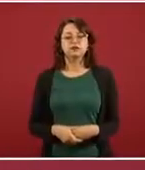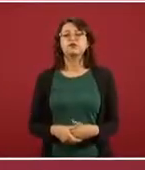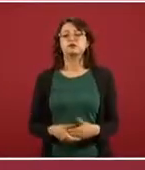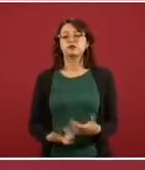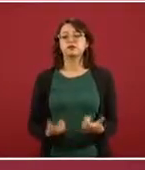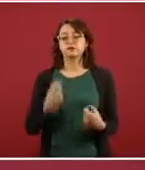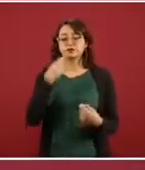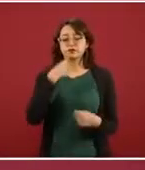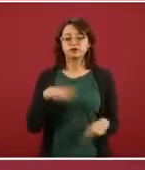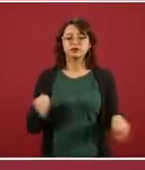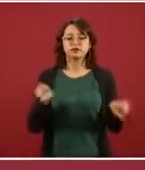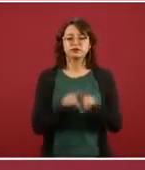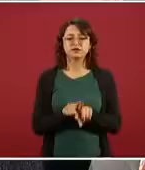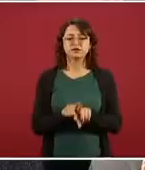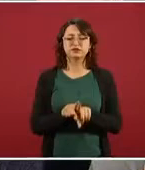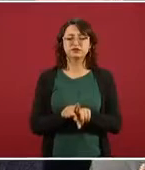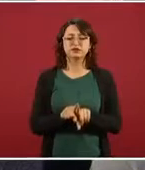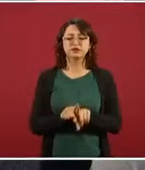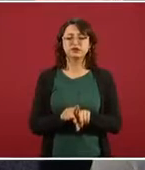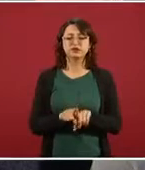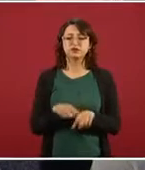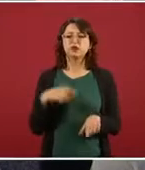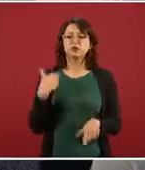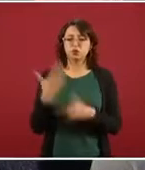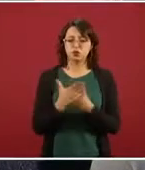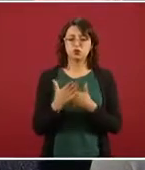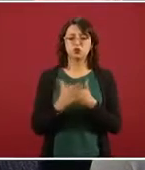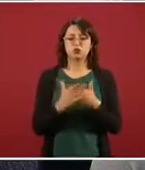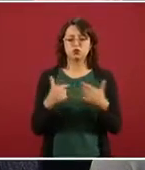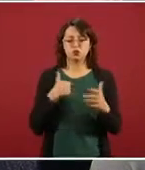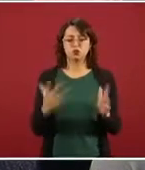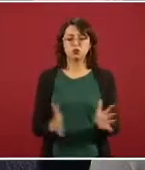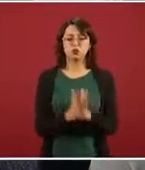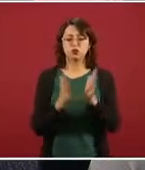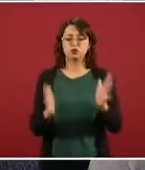También les adelanto, voy a participar, nada más que